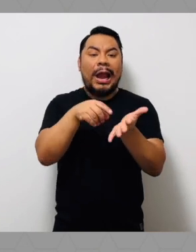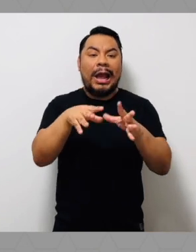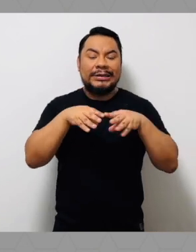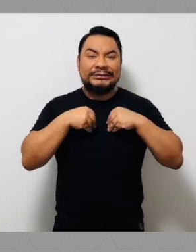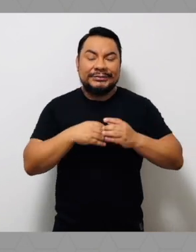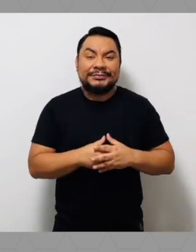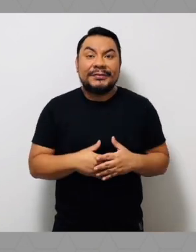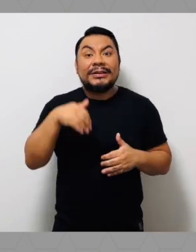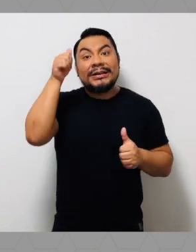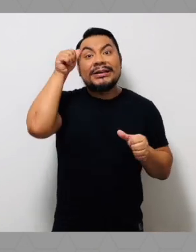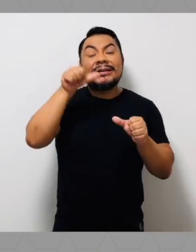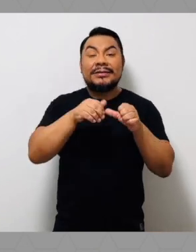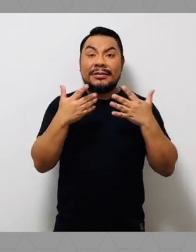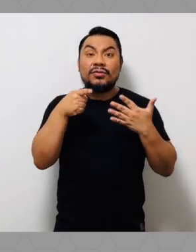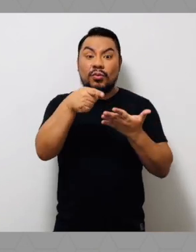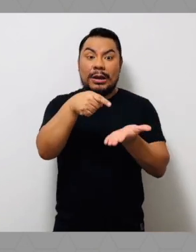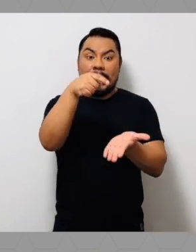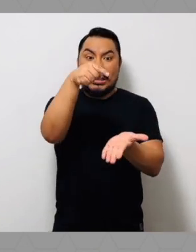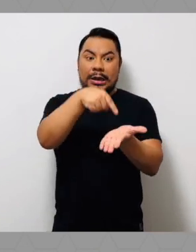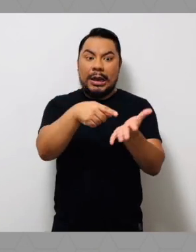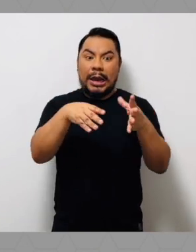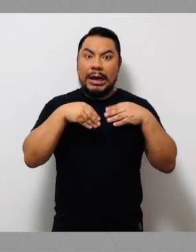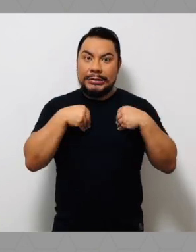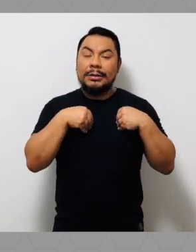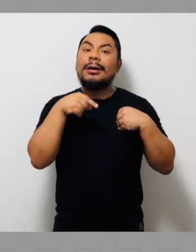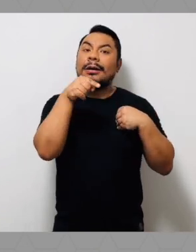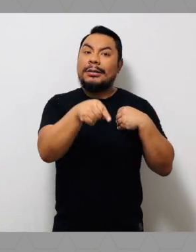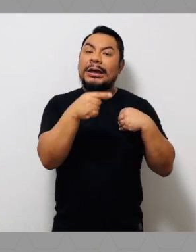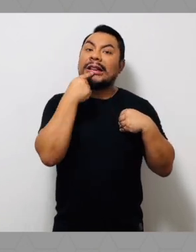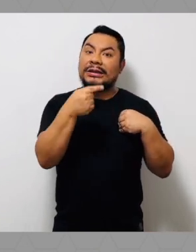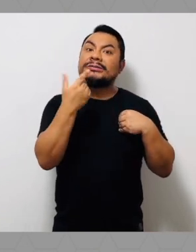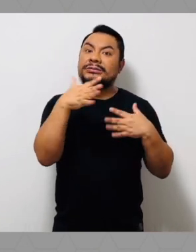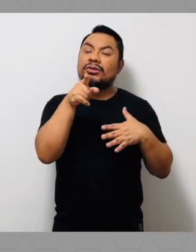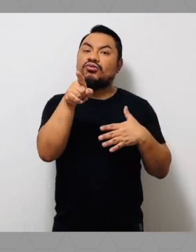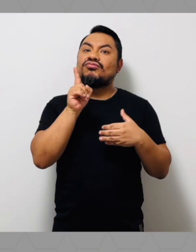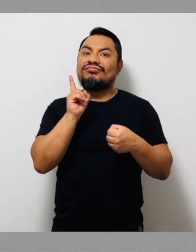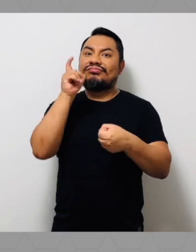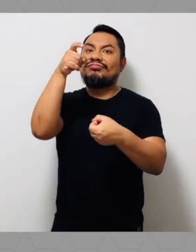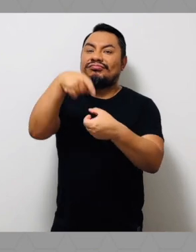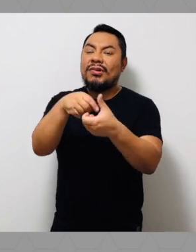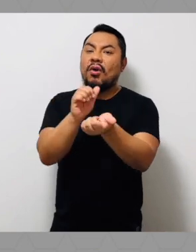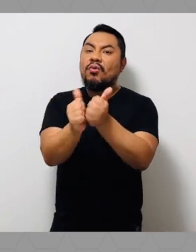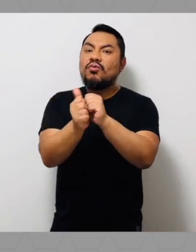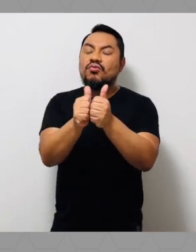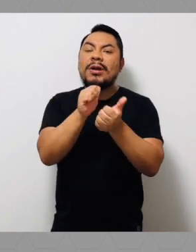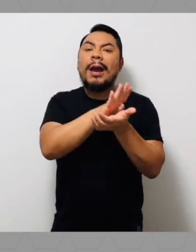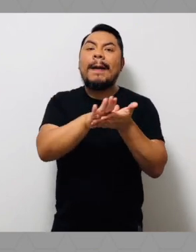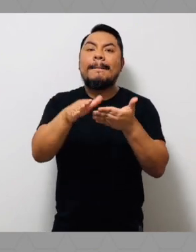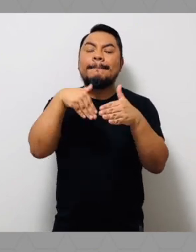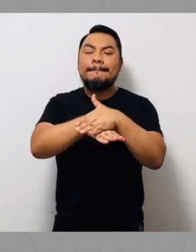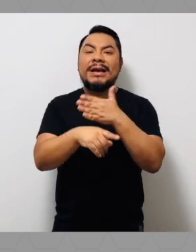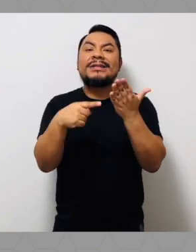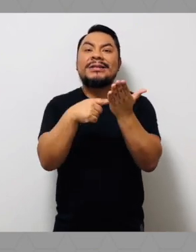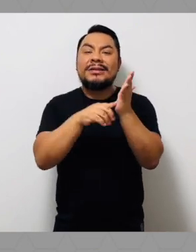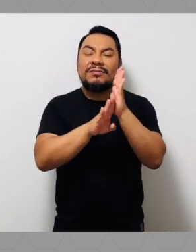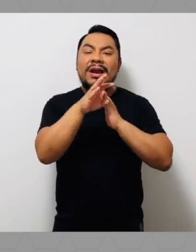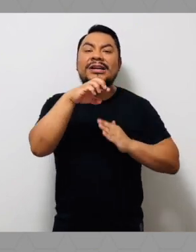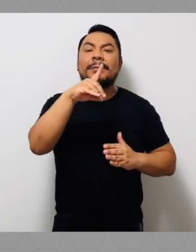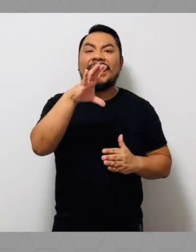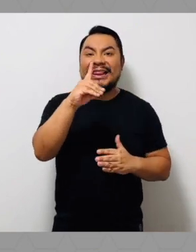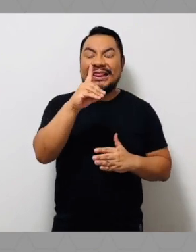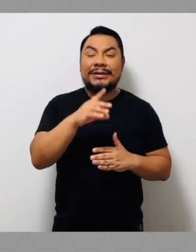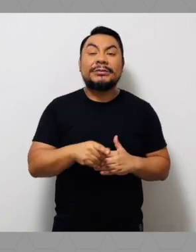a Aceptar. Recuerda que, al darle clic a Aceptar, estás confirmando tu postulación para el concurso de beca